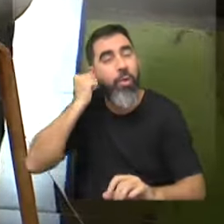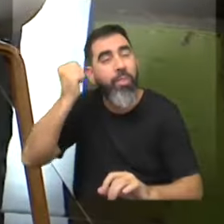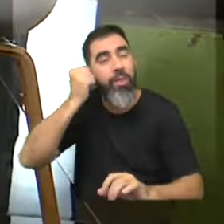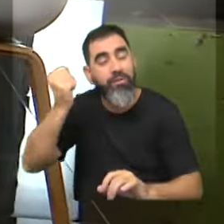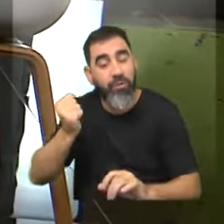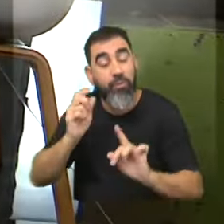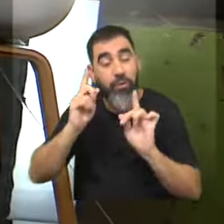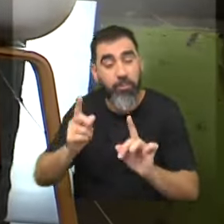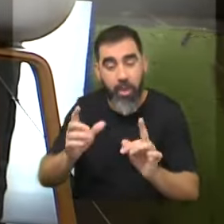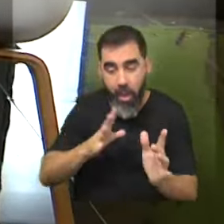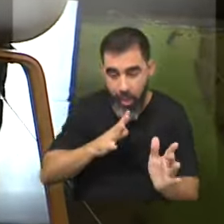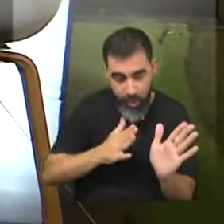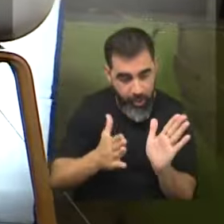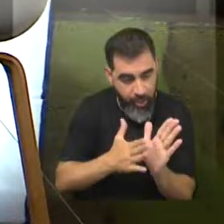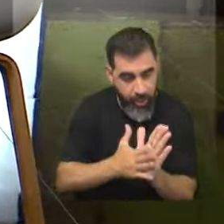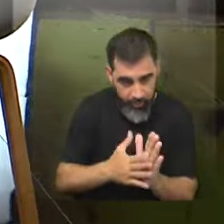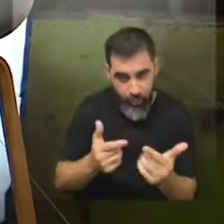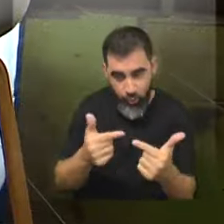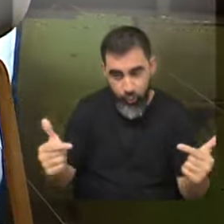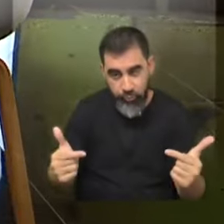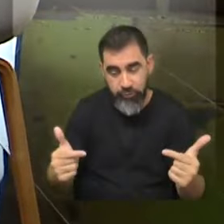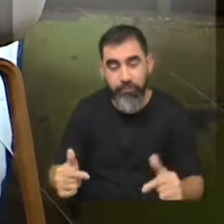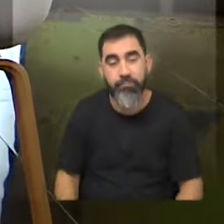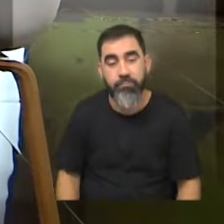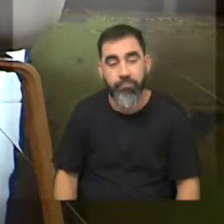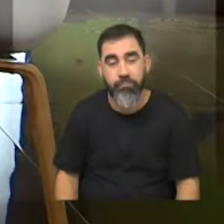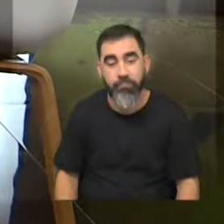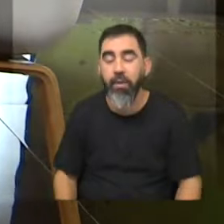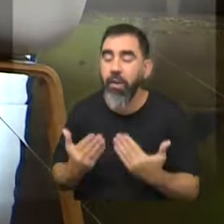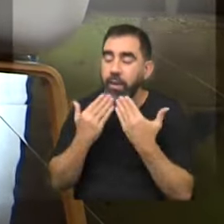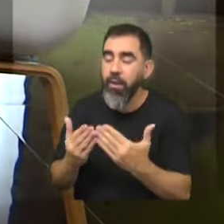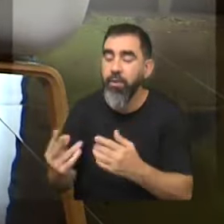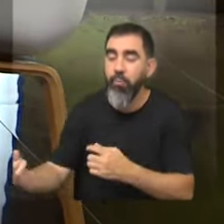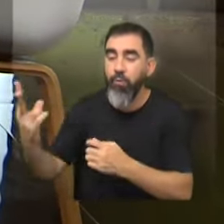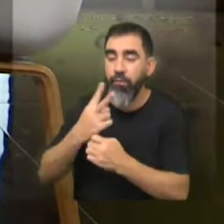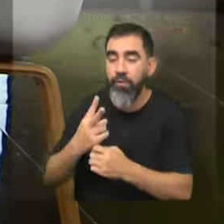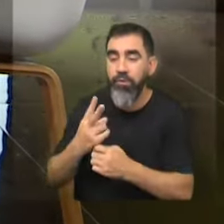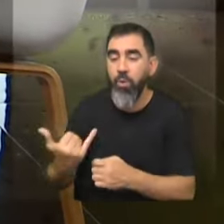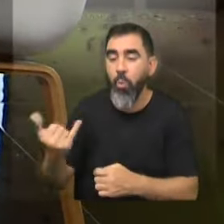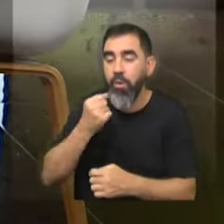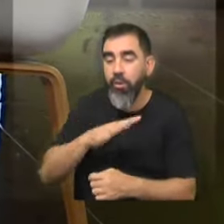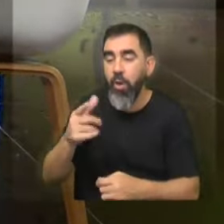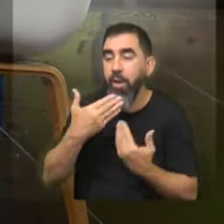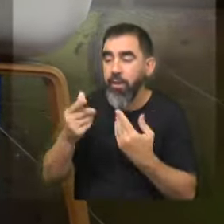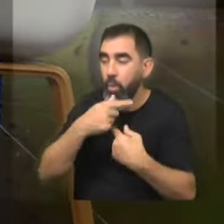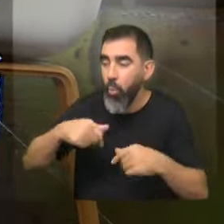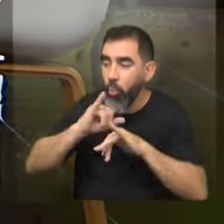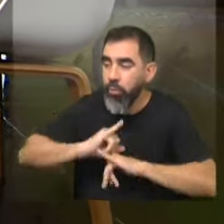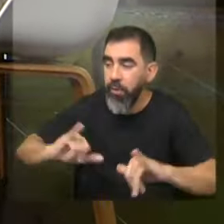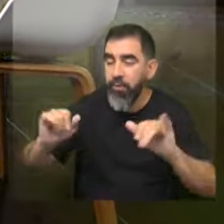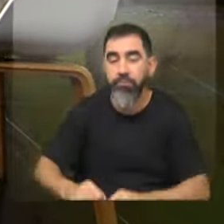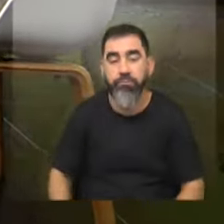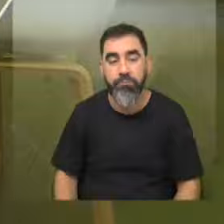que es material, es tangible y genera riqueza. Así que gracias por venir y por contarnos esta historia. No, gracias a ustedes por la difusión. Hasta